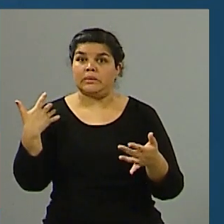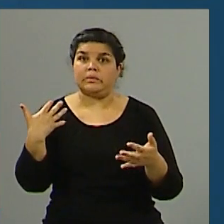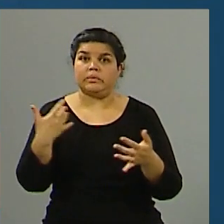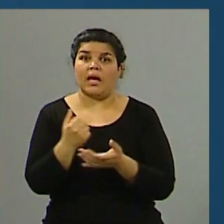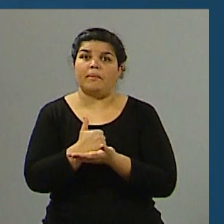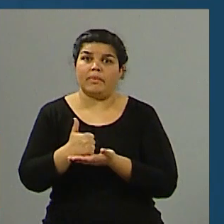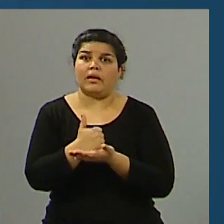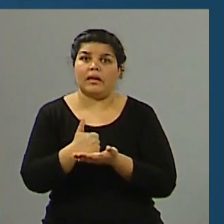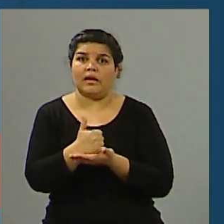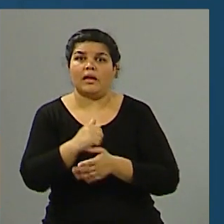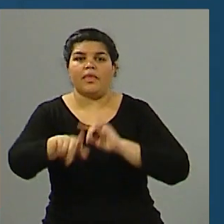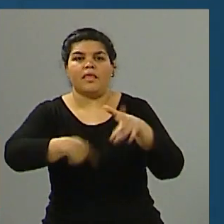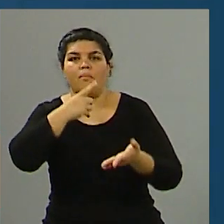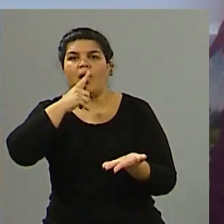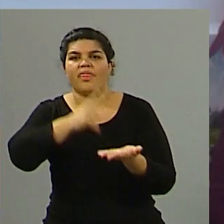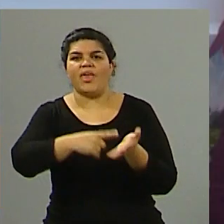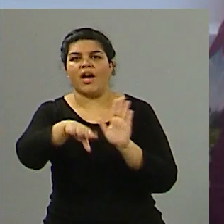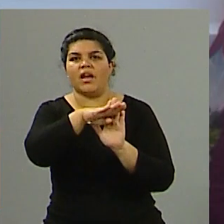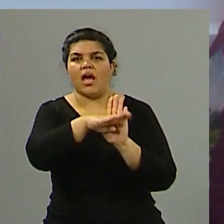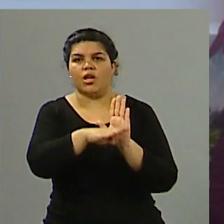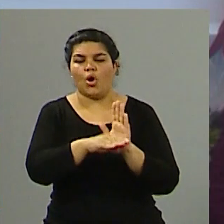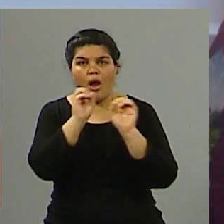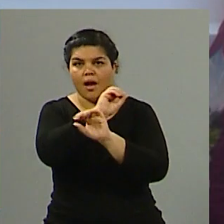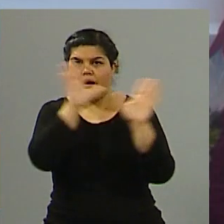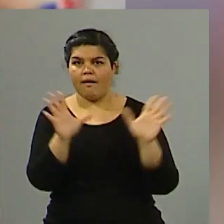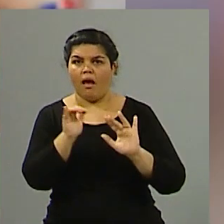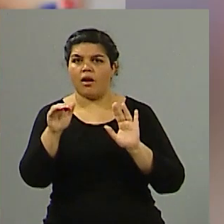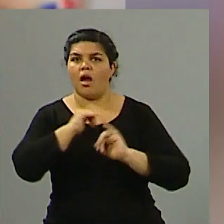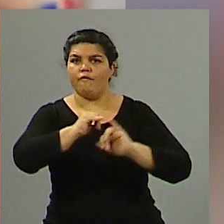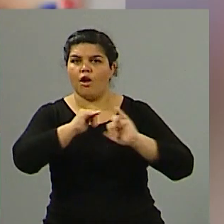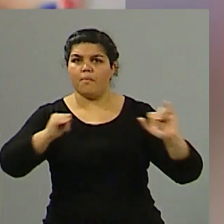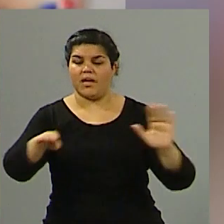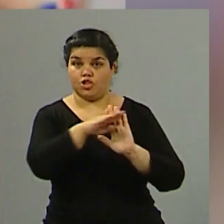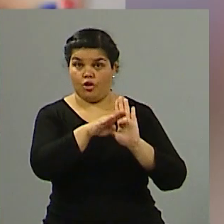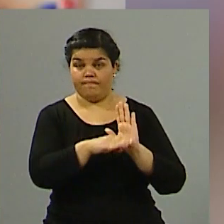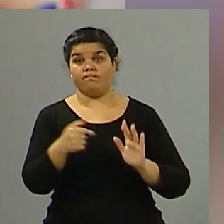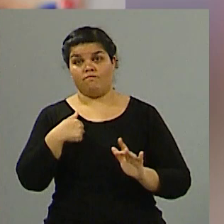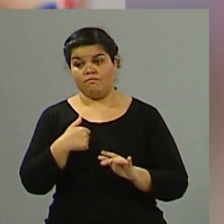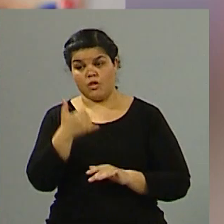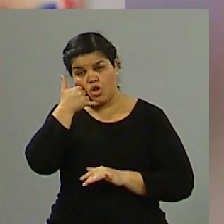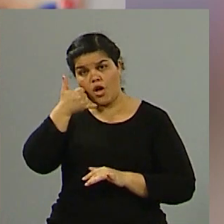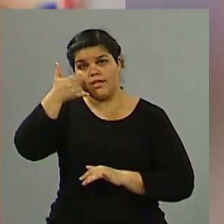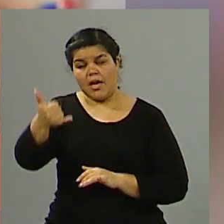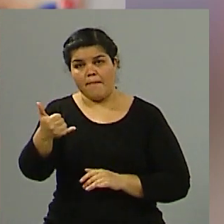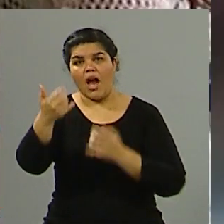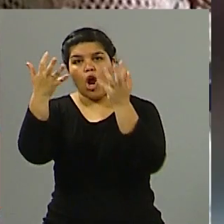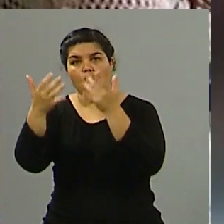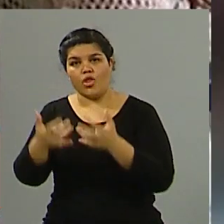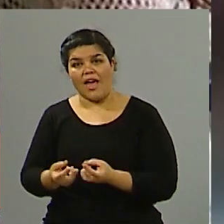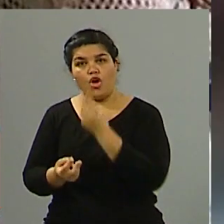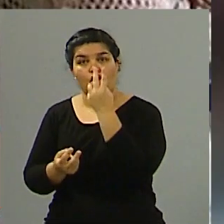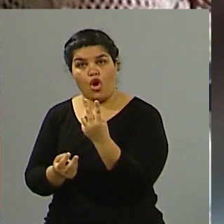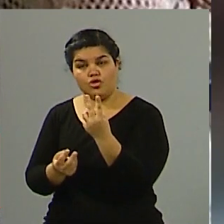tanto, yo hablé con 2 contadores, el contador de la federación y el contador que es quien me lleva la contabilidad, valga